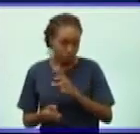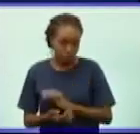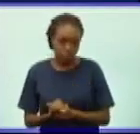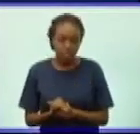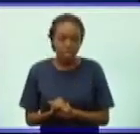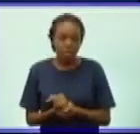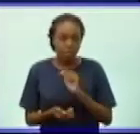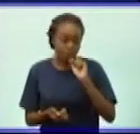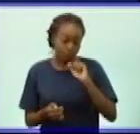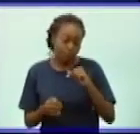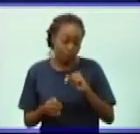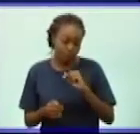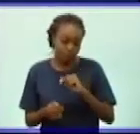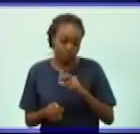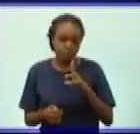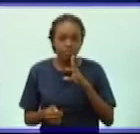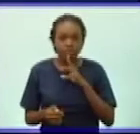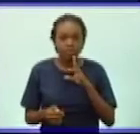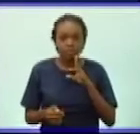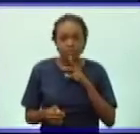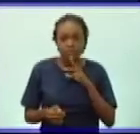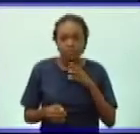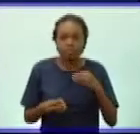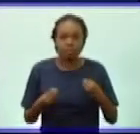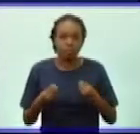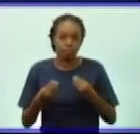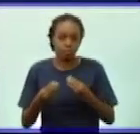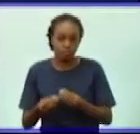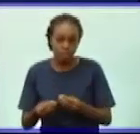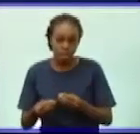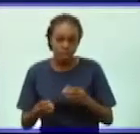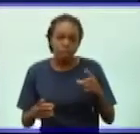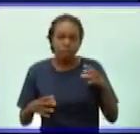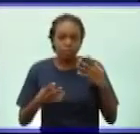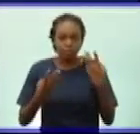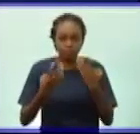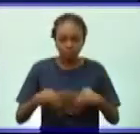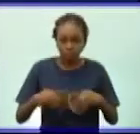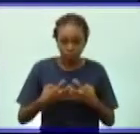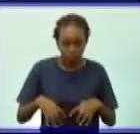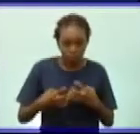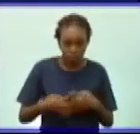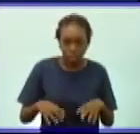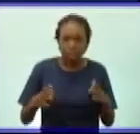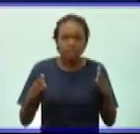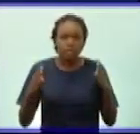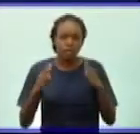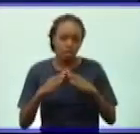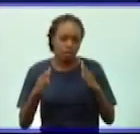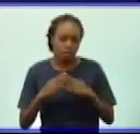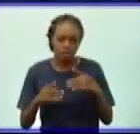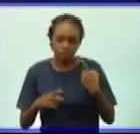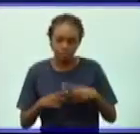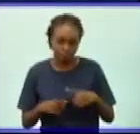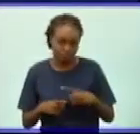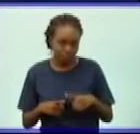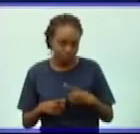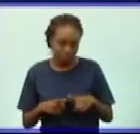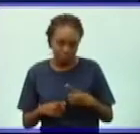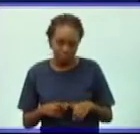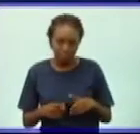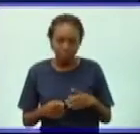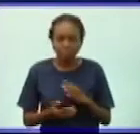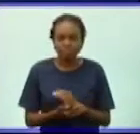agua es la sustancia que utilizan en las industrias y en nuestras casas para el